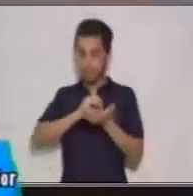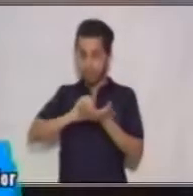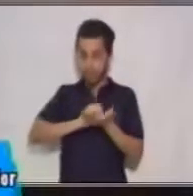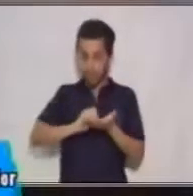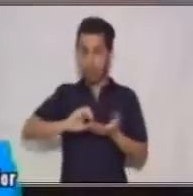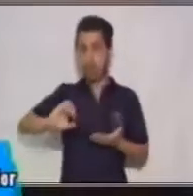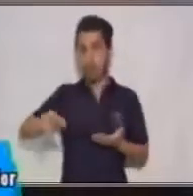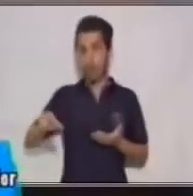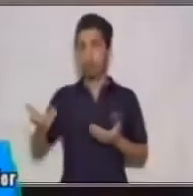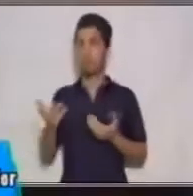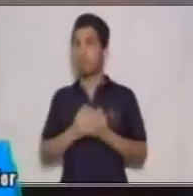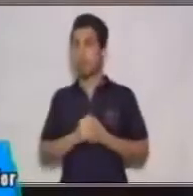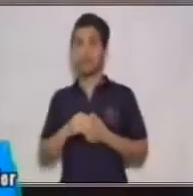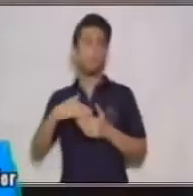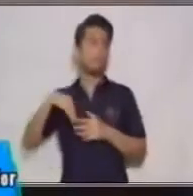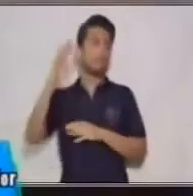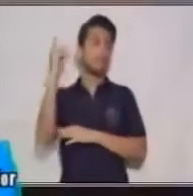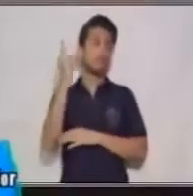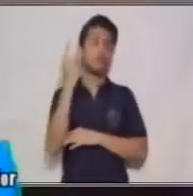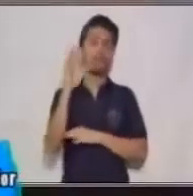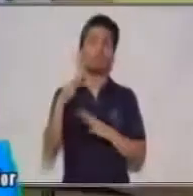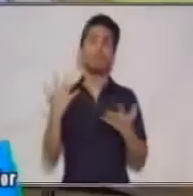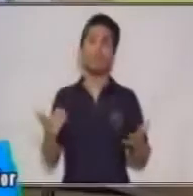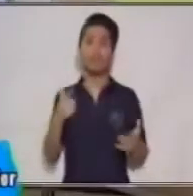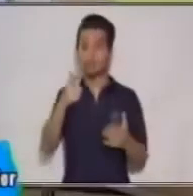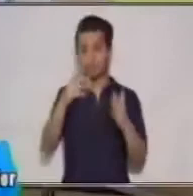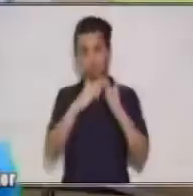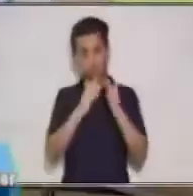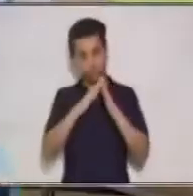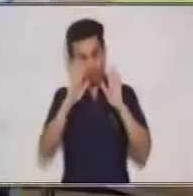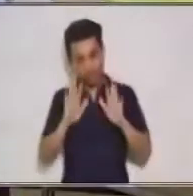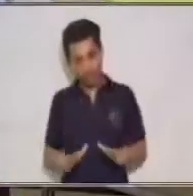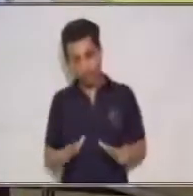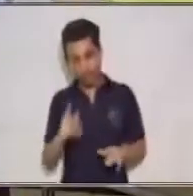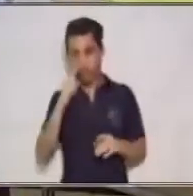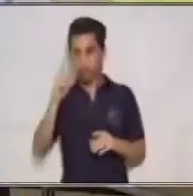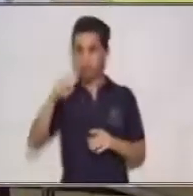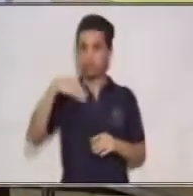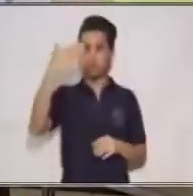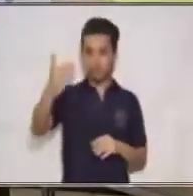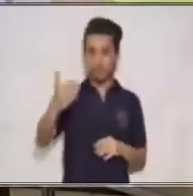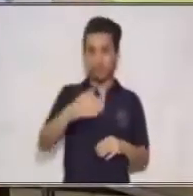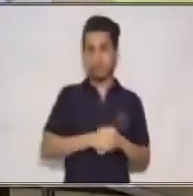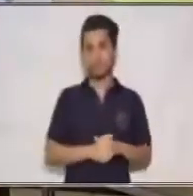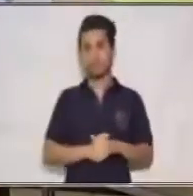y jabón. Y lo más importante, quédate en casa. Hasta la próxima.